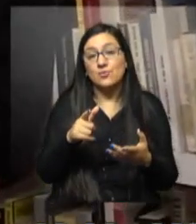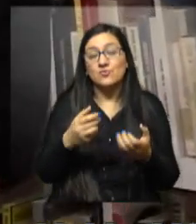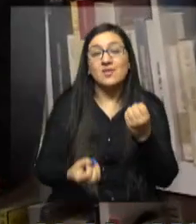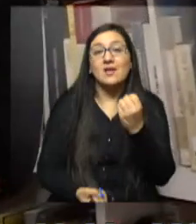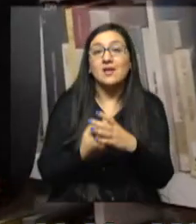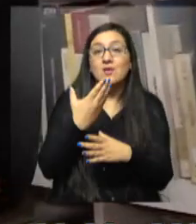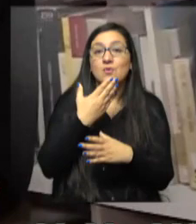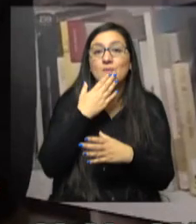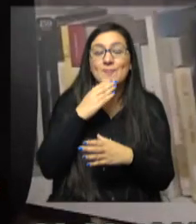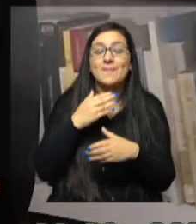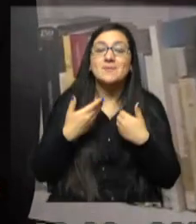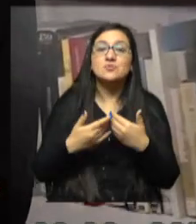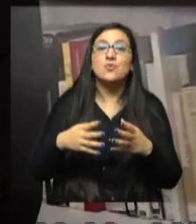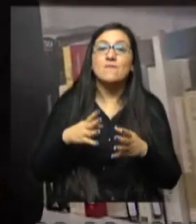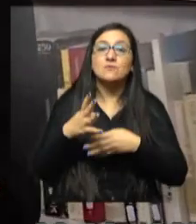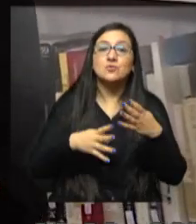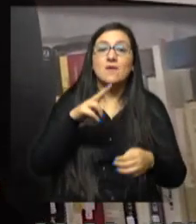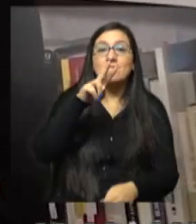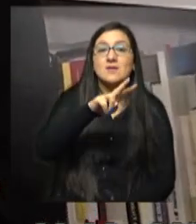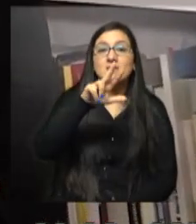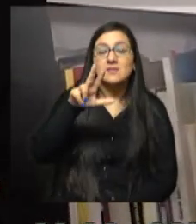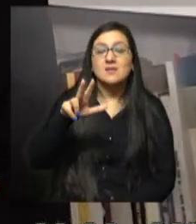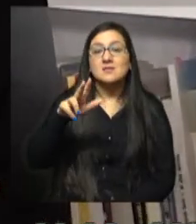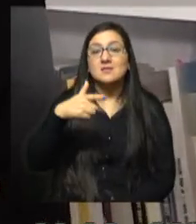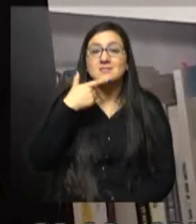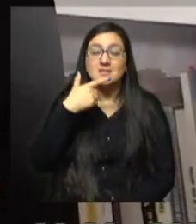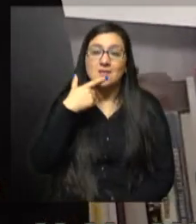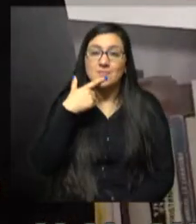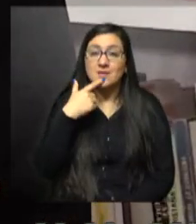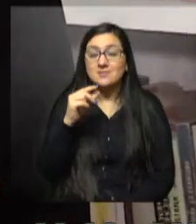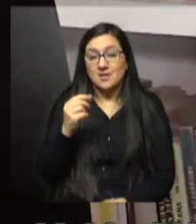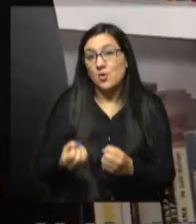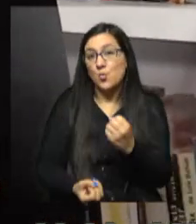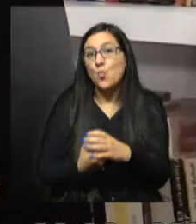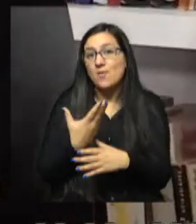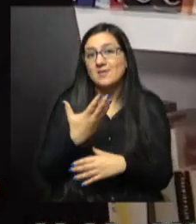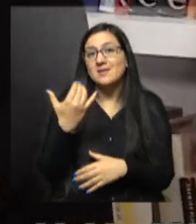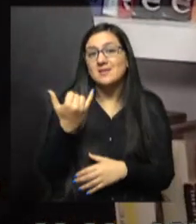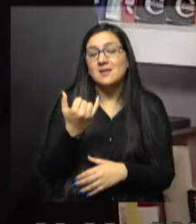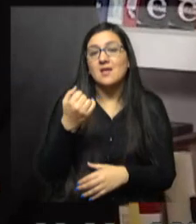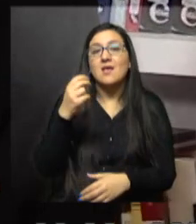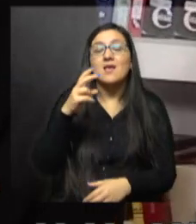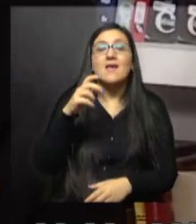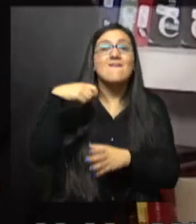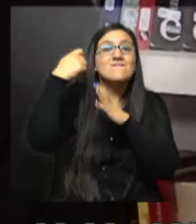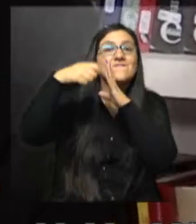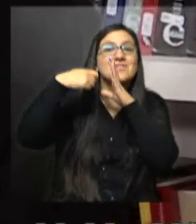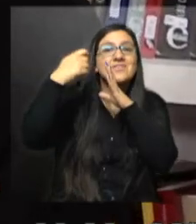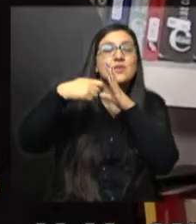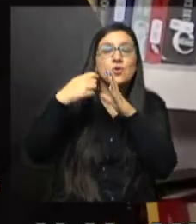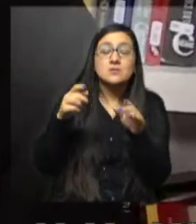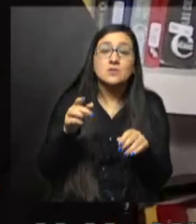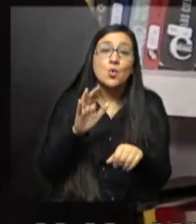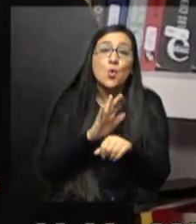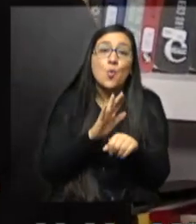creó, empezó a funcionar el 23 de septiembre, o sea, tiene muy poco tiempo, y consta de una videoteca de películas con más de